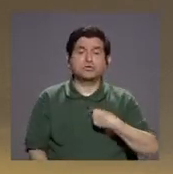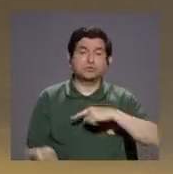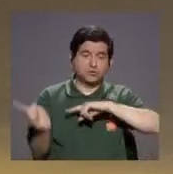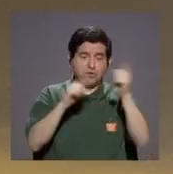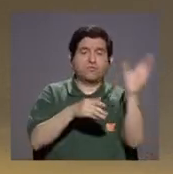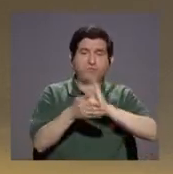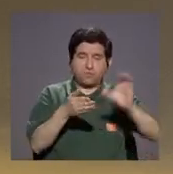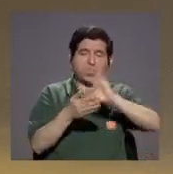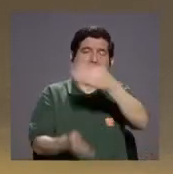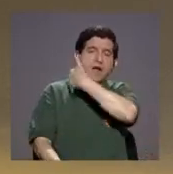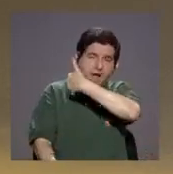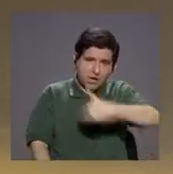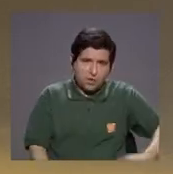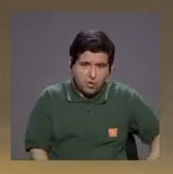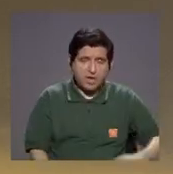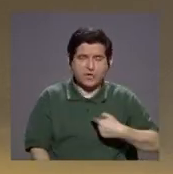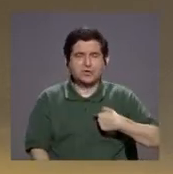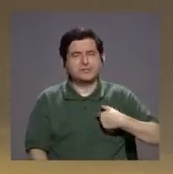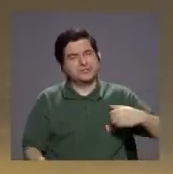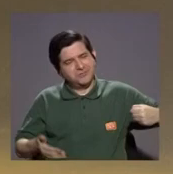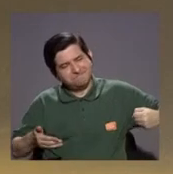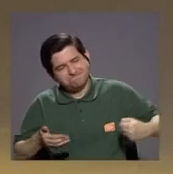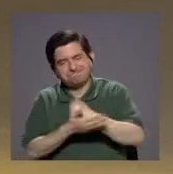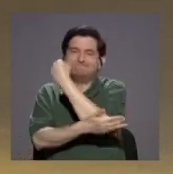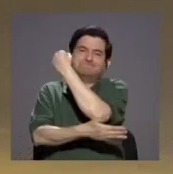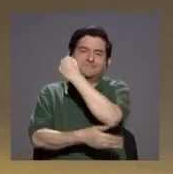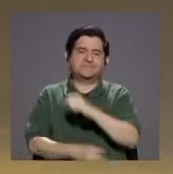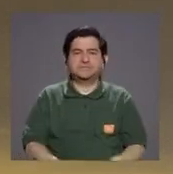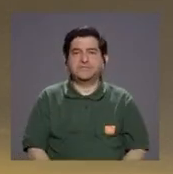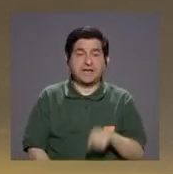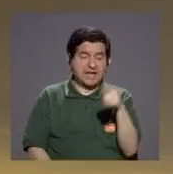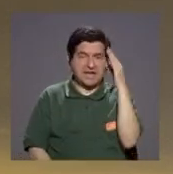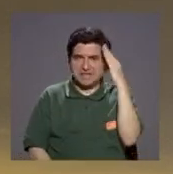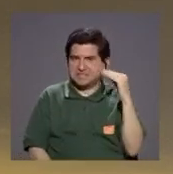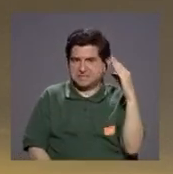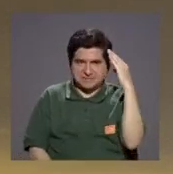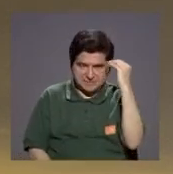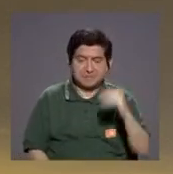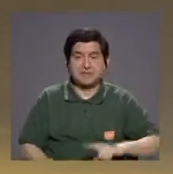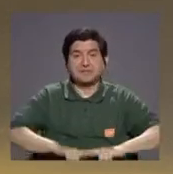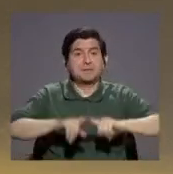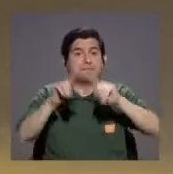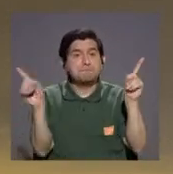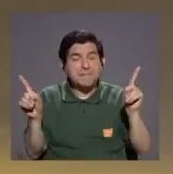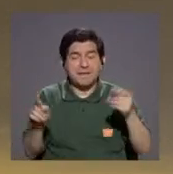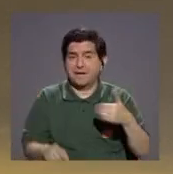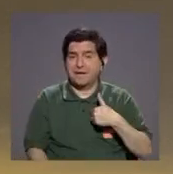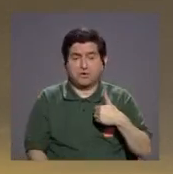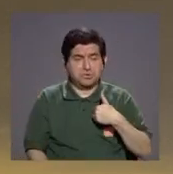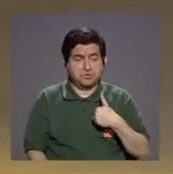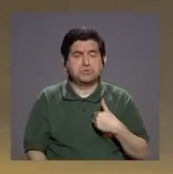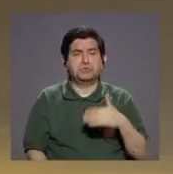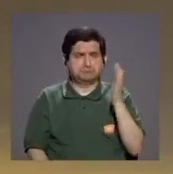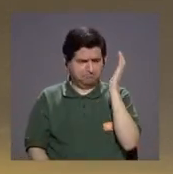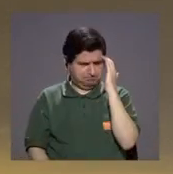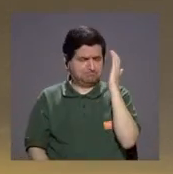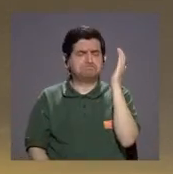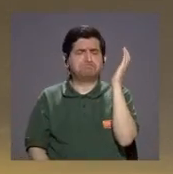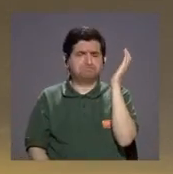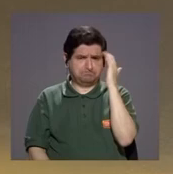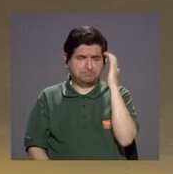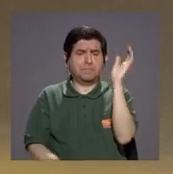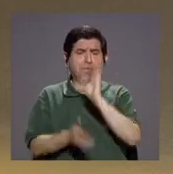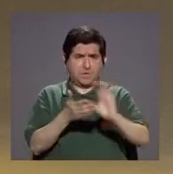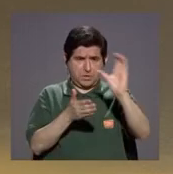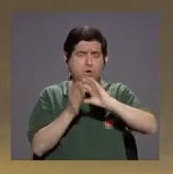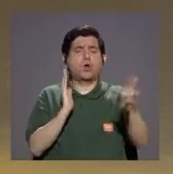heredia manera que me perdí de esa de esa experiencia pero no tengo duda de que los